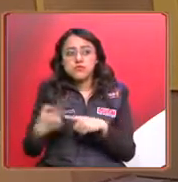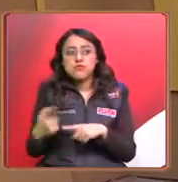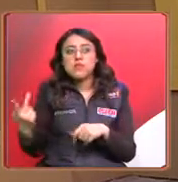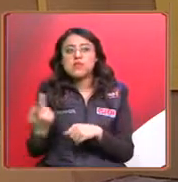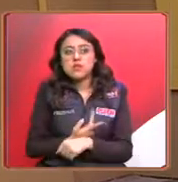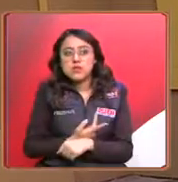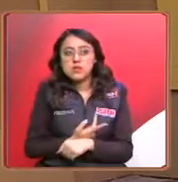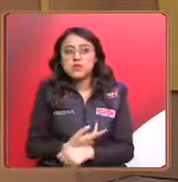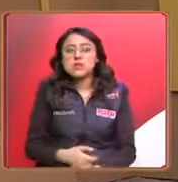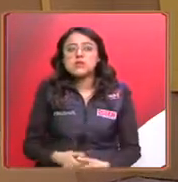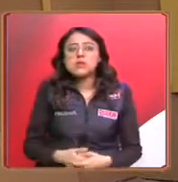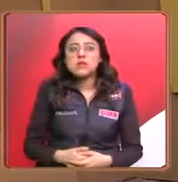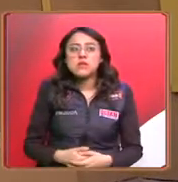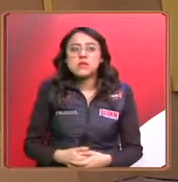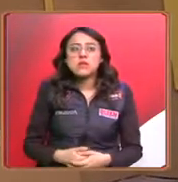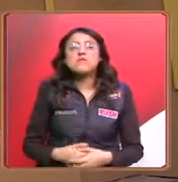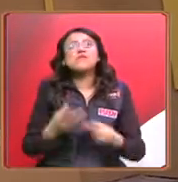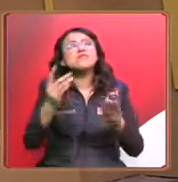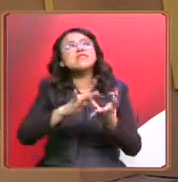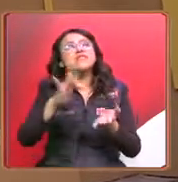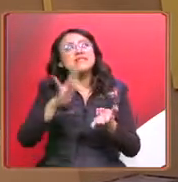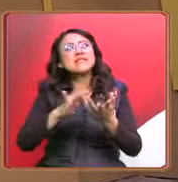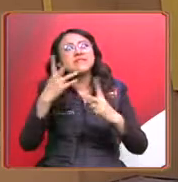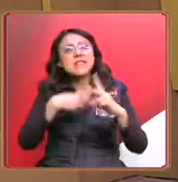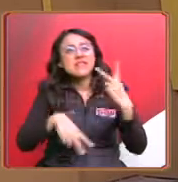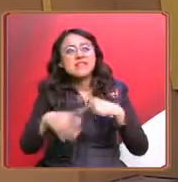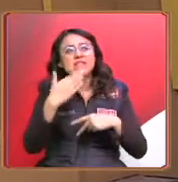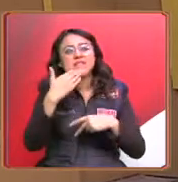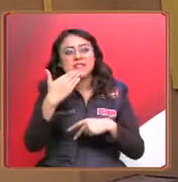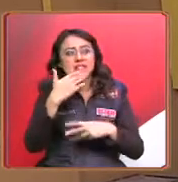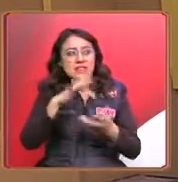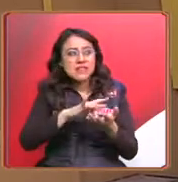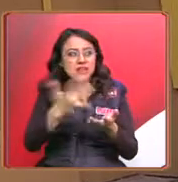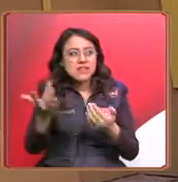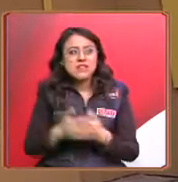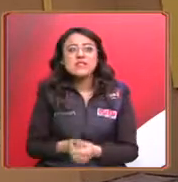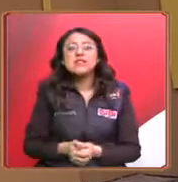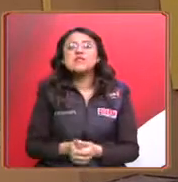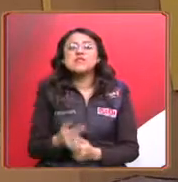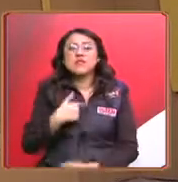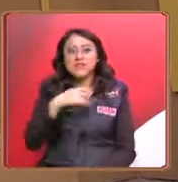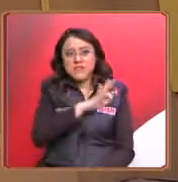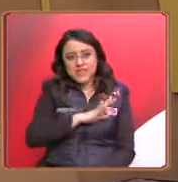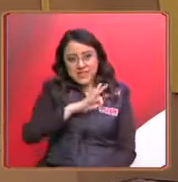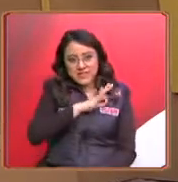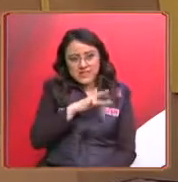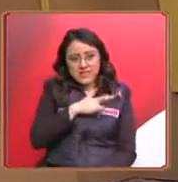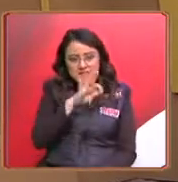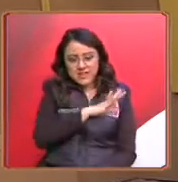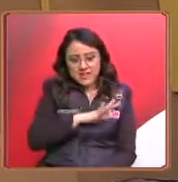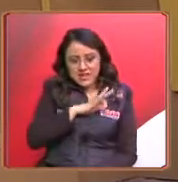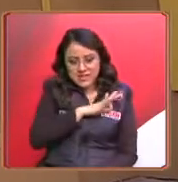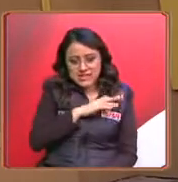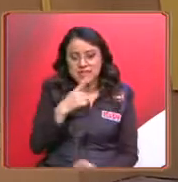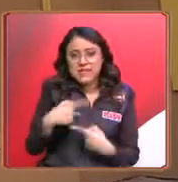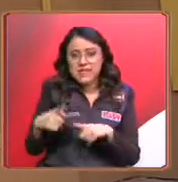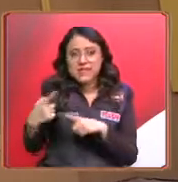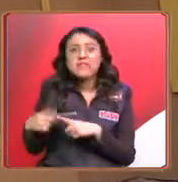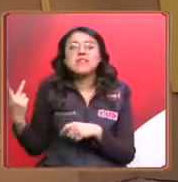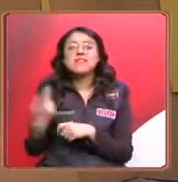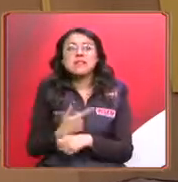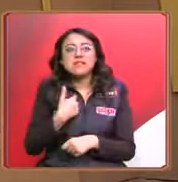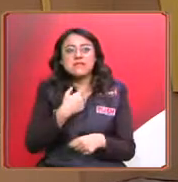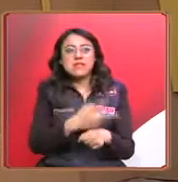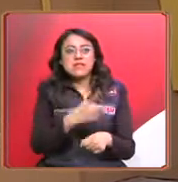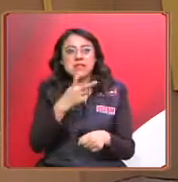recibiendo juguetes. Muchísimas gracias, Cristal, por estar aquí con nosotros. Qué linda es. No, yo feliz de estar con ustedes y nuevamente los invito a que apoyen